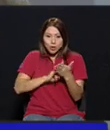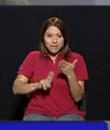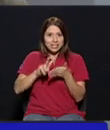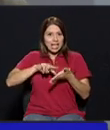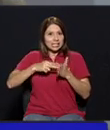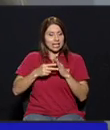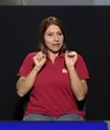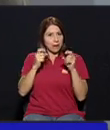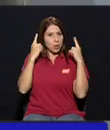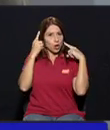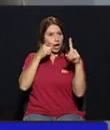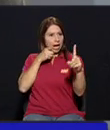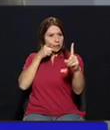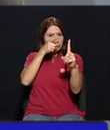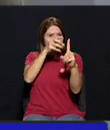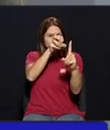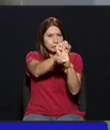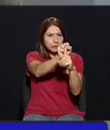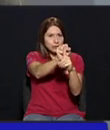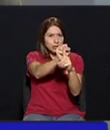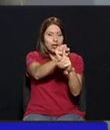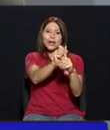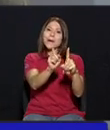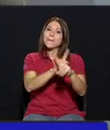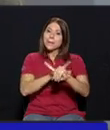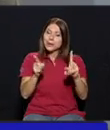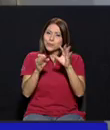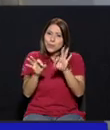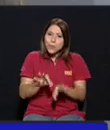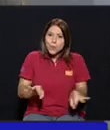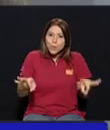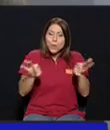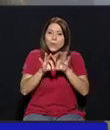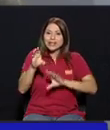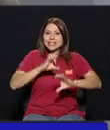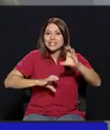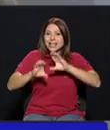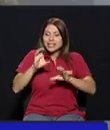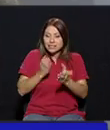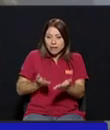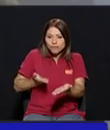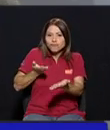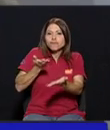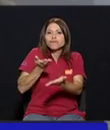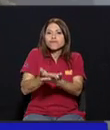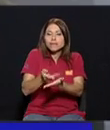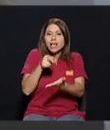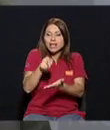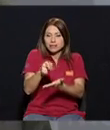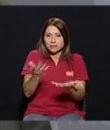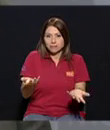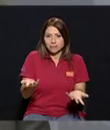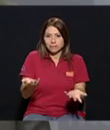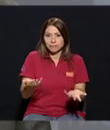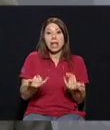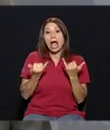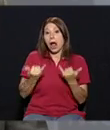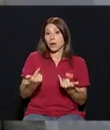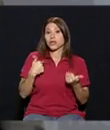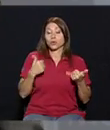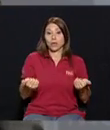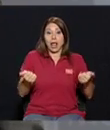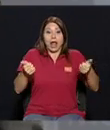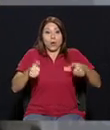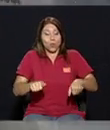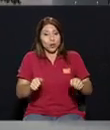marca el derrotero, pero no cabe ninguna duda de que la ciencia aporta esa posibilidad, esa criticidad. Ahora bien,